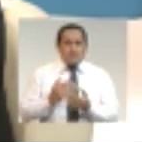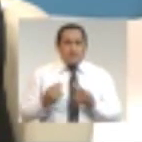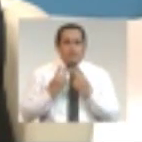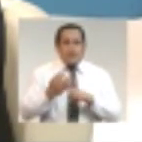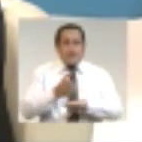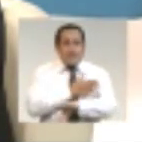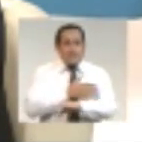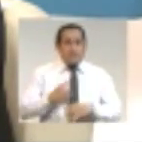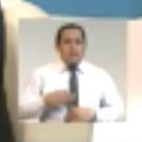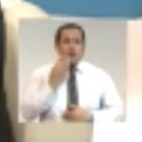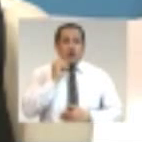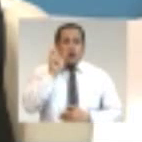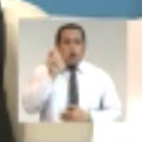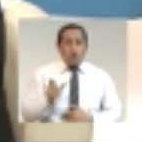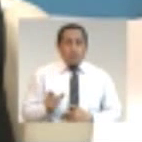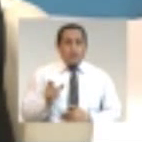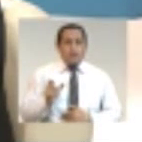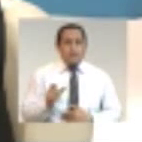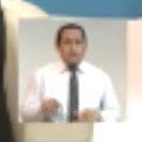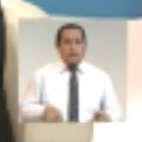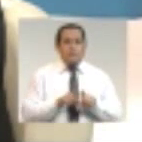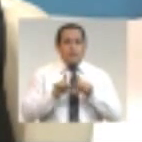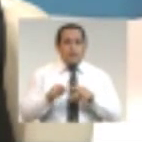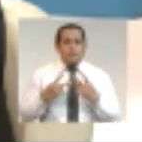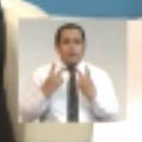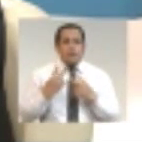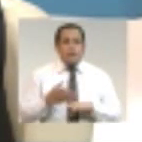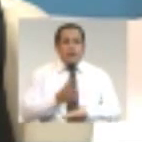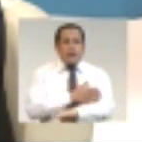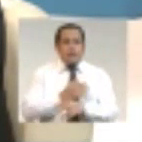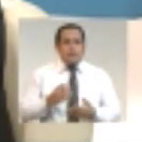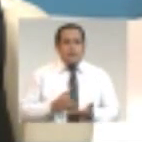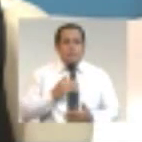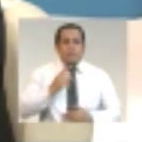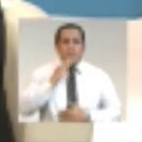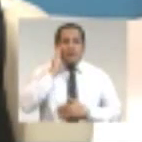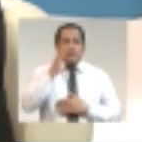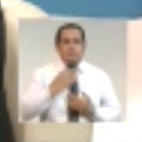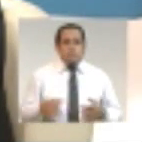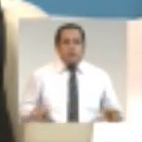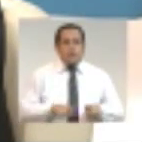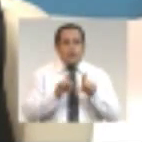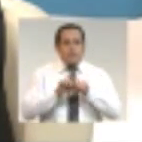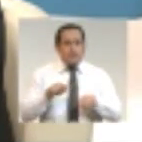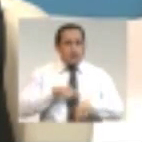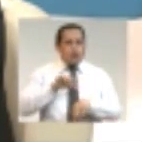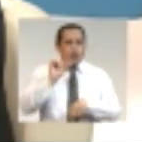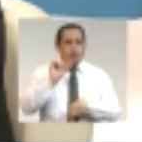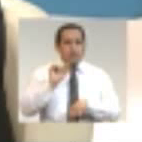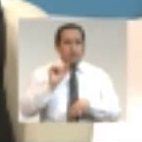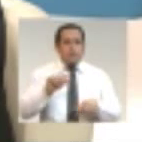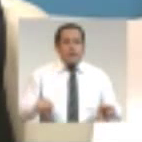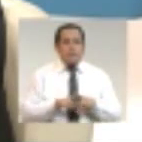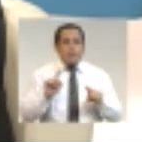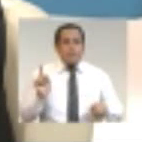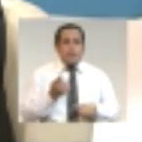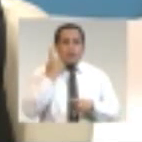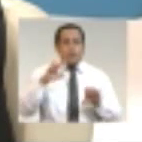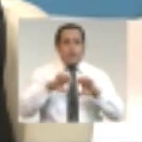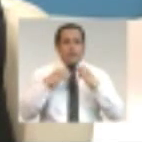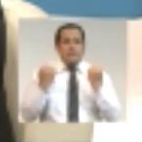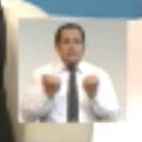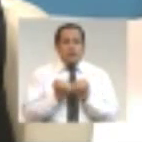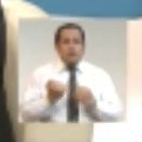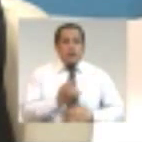con el fallecimiento de este joven Walter Oyarce, se dispuso la clausura transitoria, primero